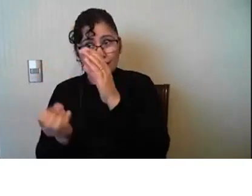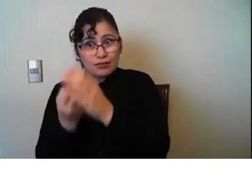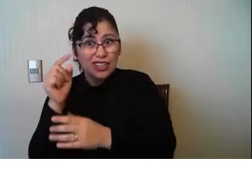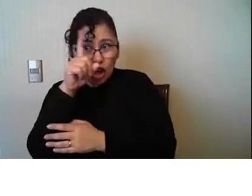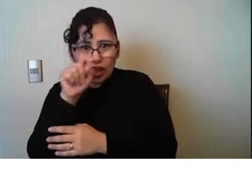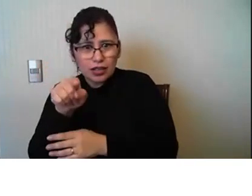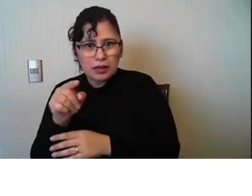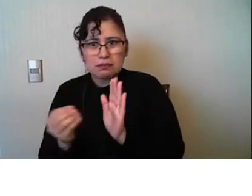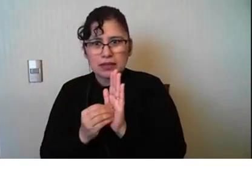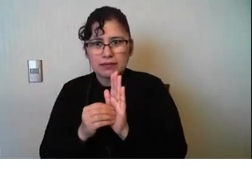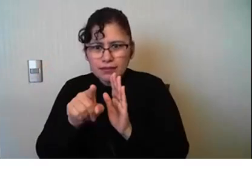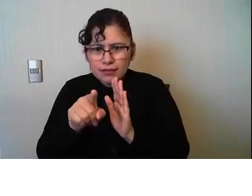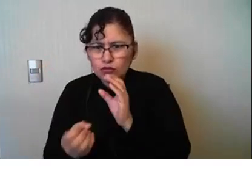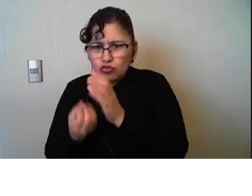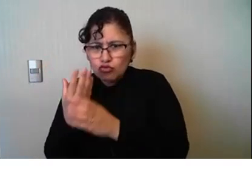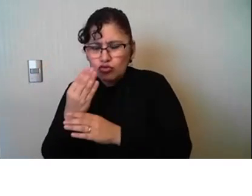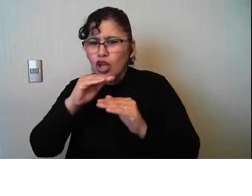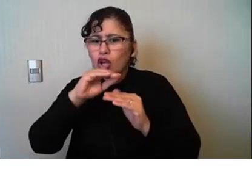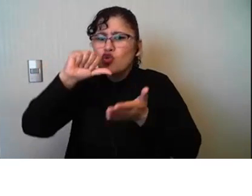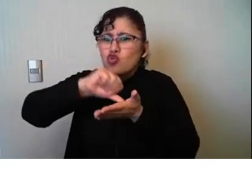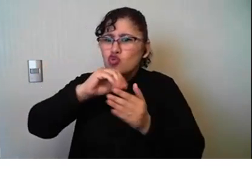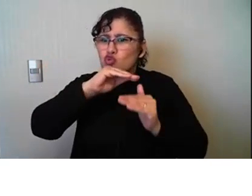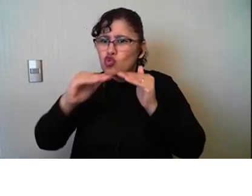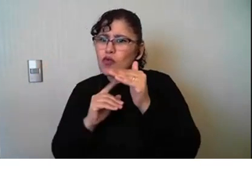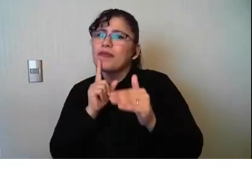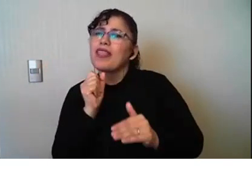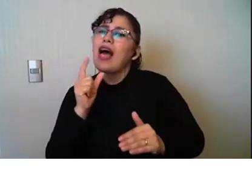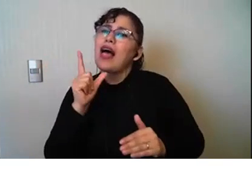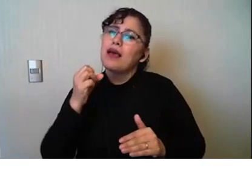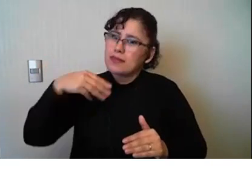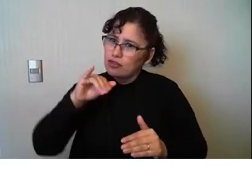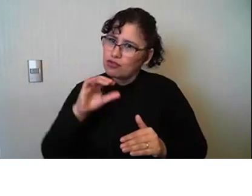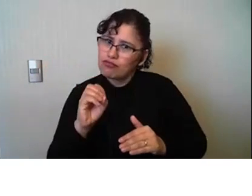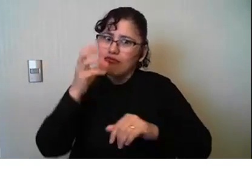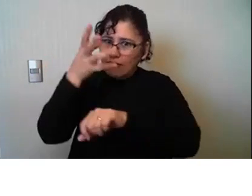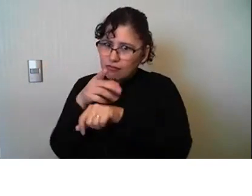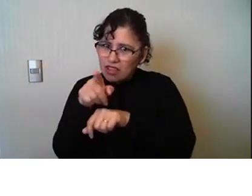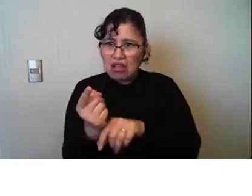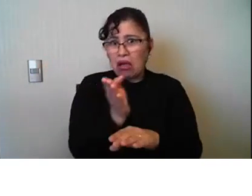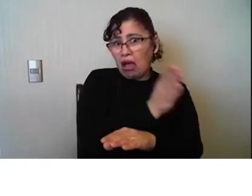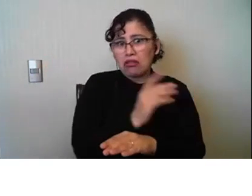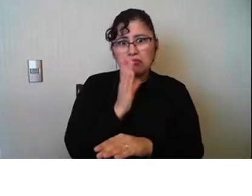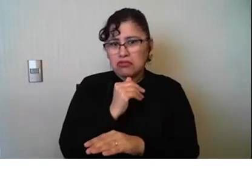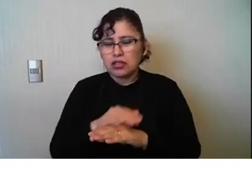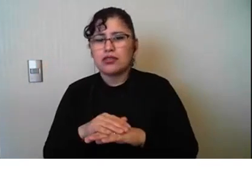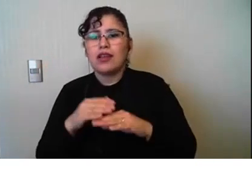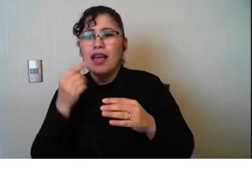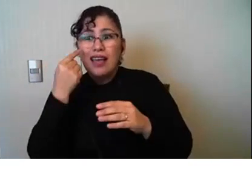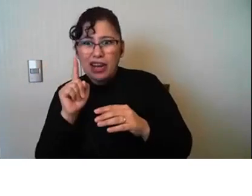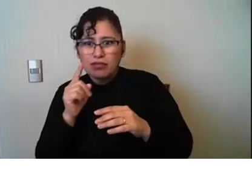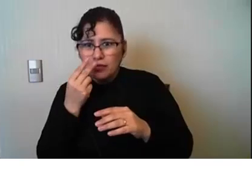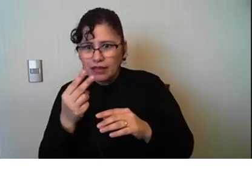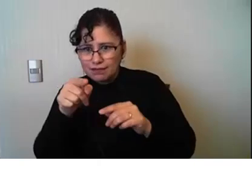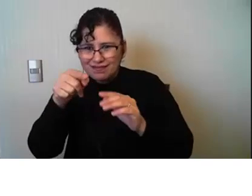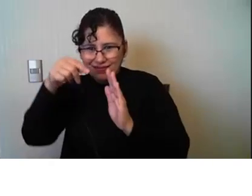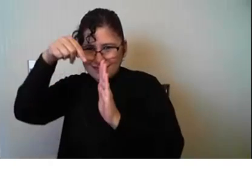no aparece, y el núcleo subtalámico que le había mencionado. Y si se fijan acá, en este circuito, que es una vía